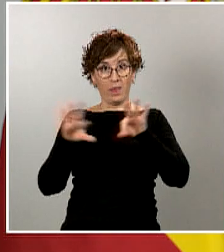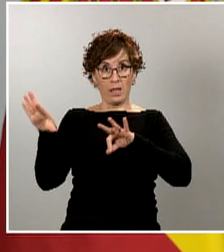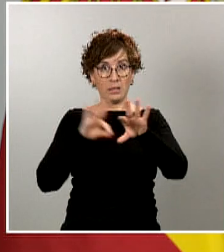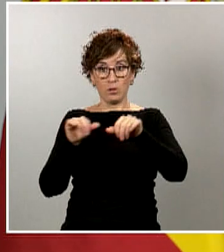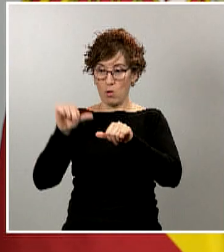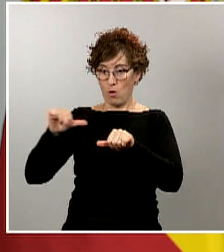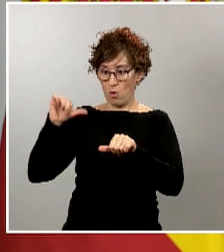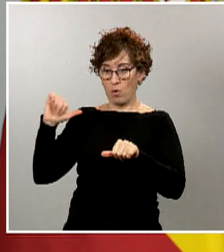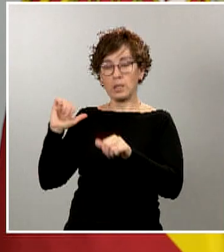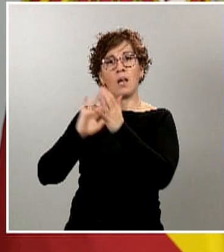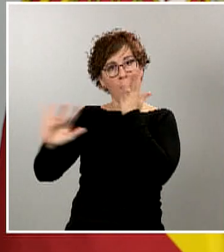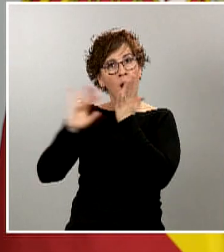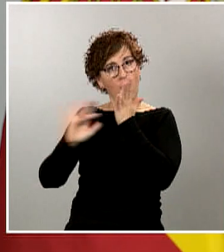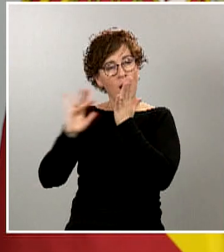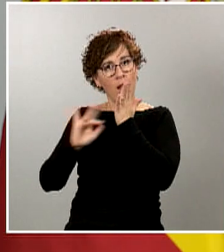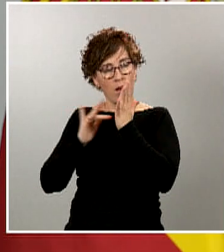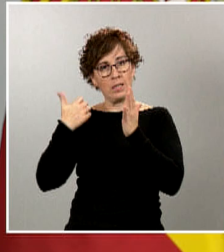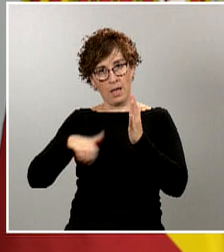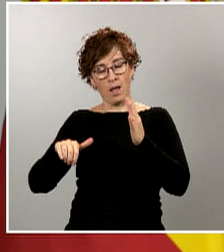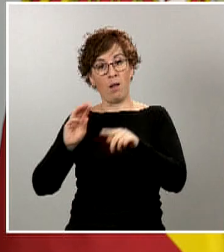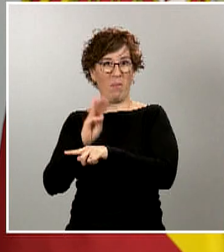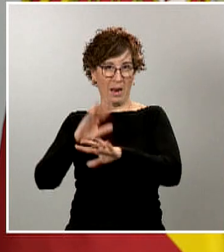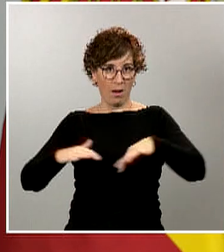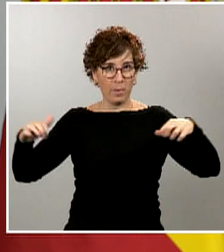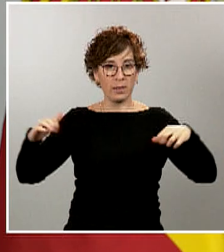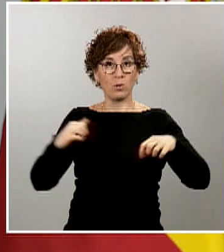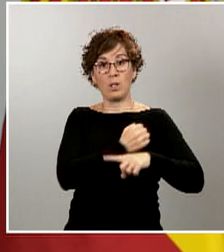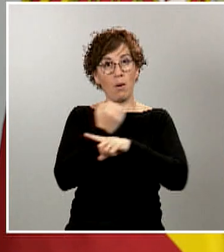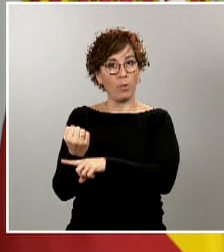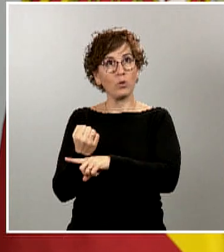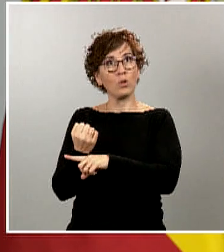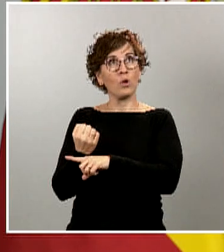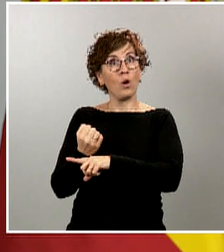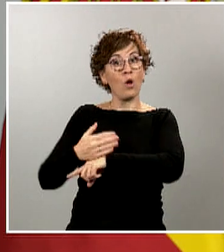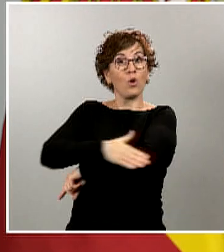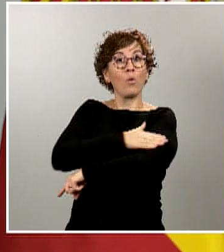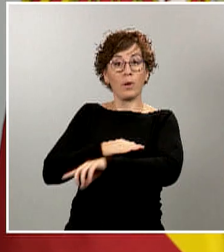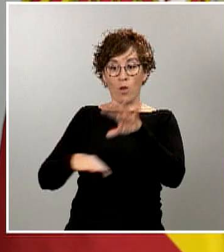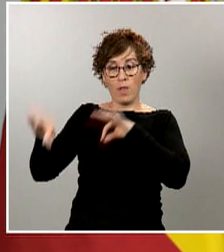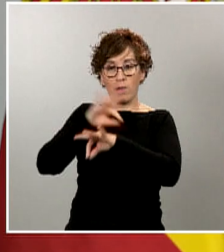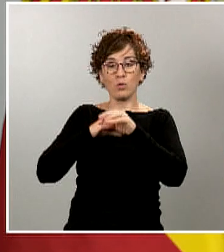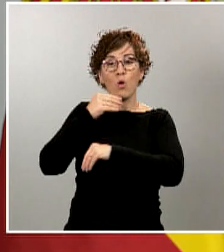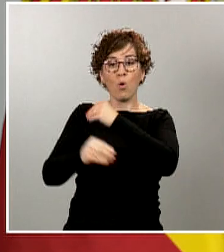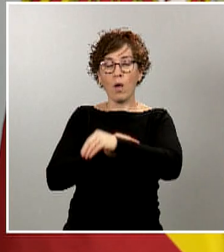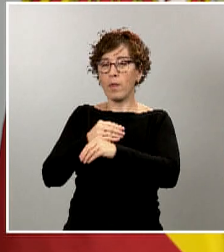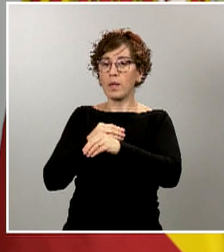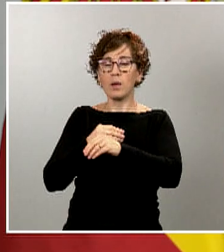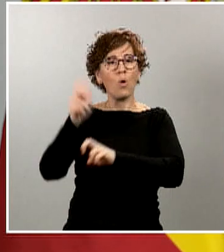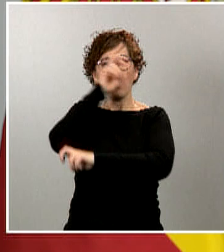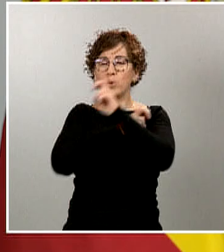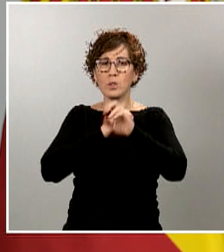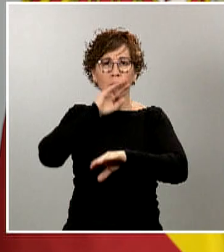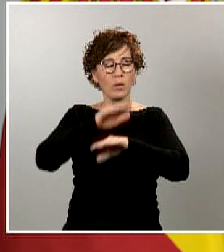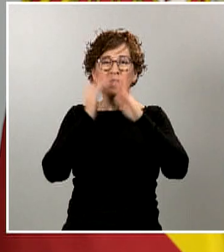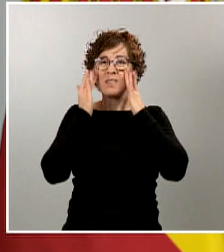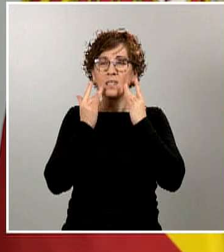al Parlamento y ha tenido ese apoyo, lo hace precisamente en el cumplimiento más estricto de la Constitución, en una